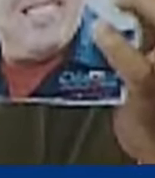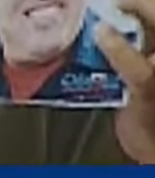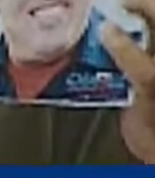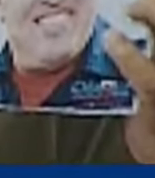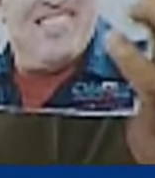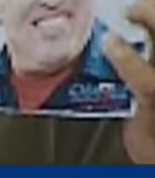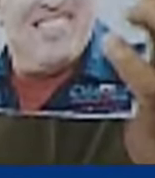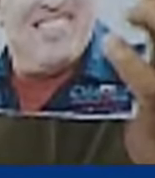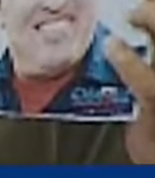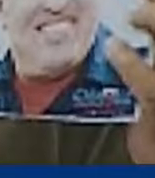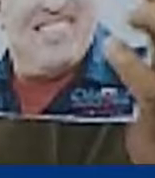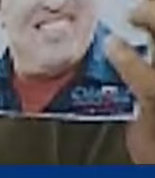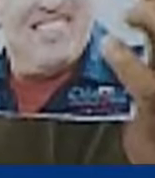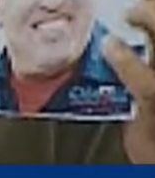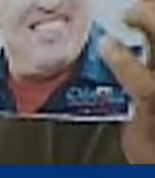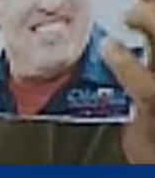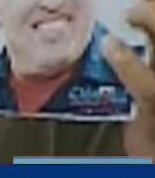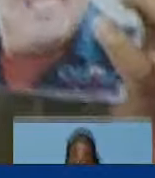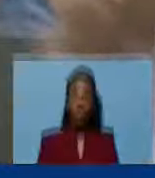Era así, ¿ves?